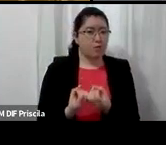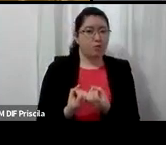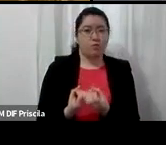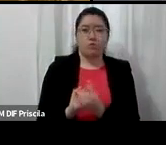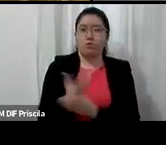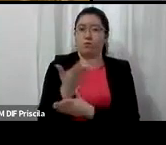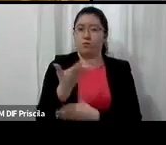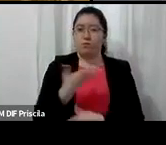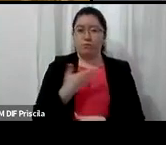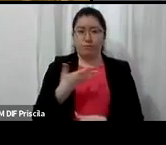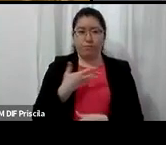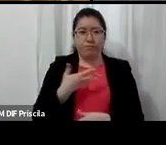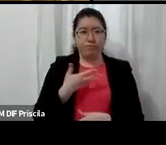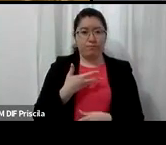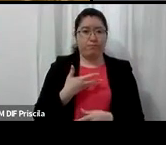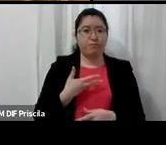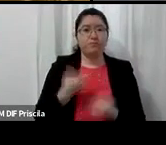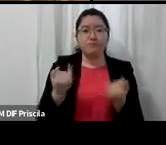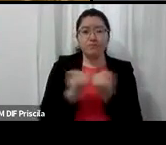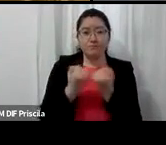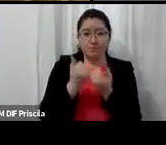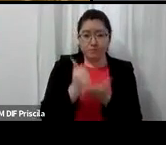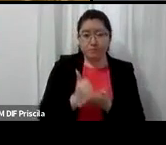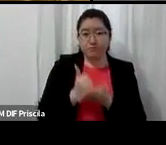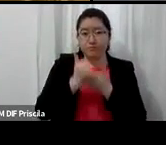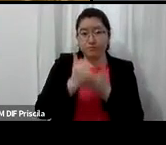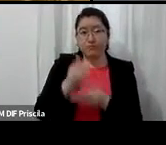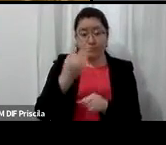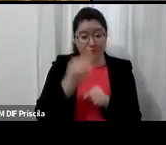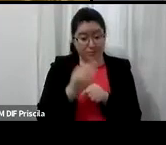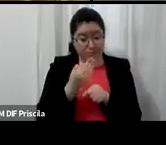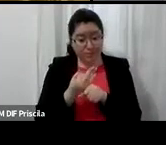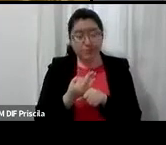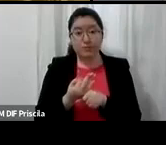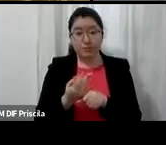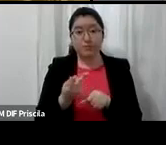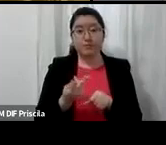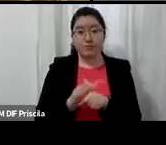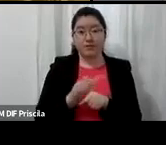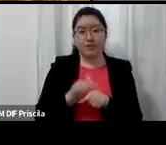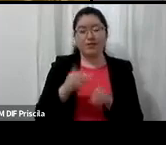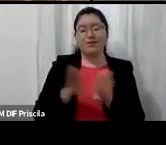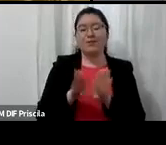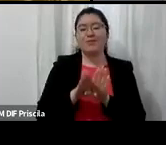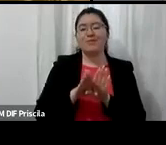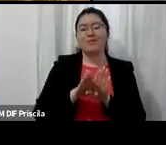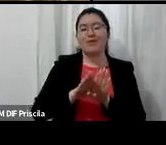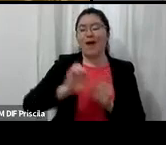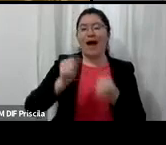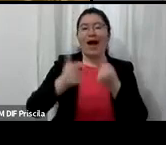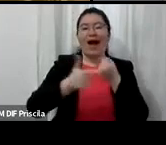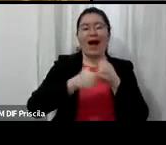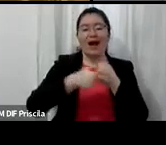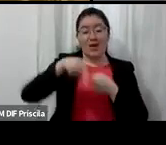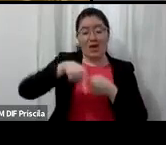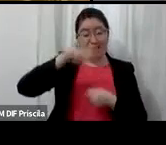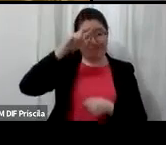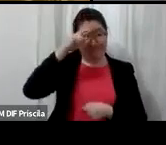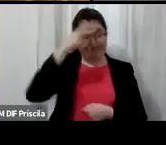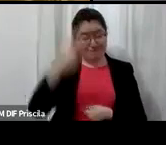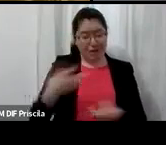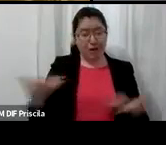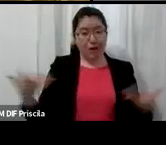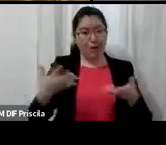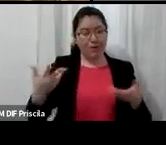hagan que esto de Educación para la Paz sea un producto hecho en México, digamos, ¿no? Para que lo apliquemos realmente